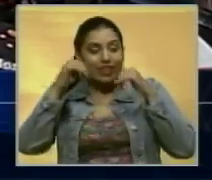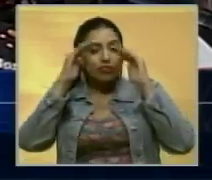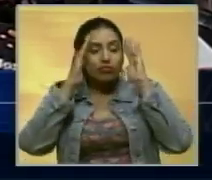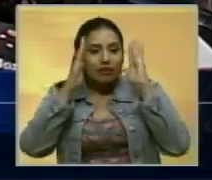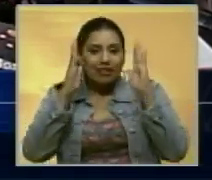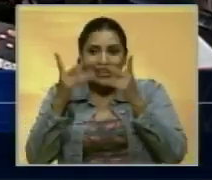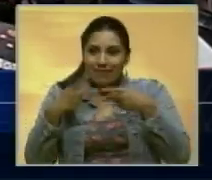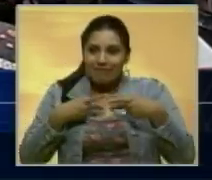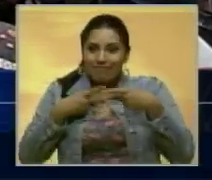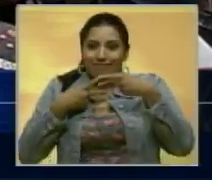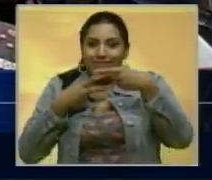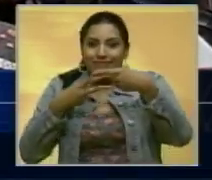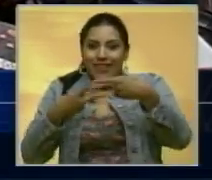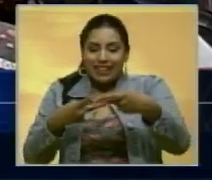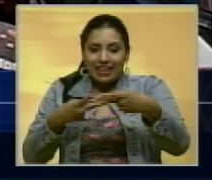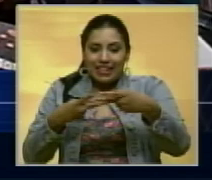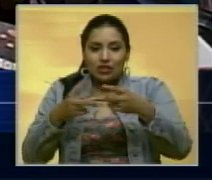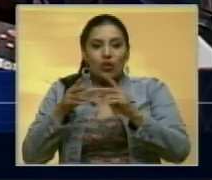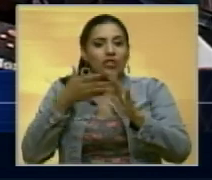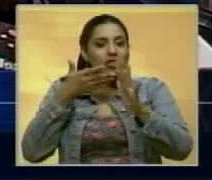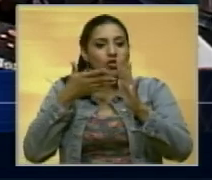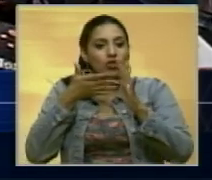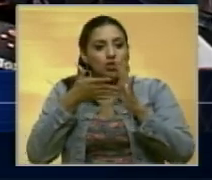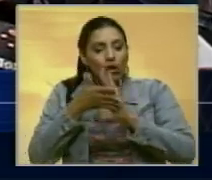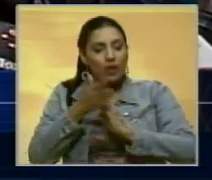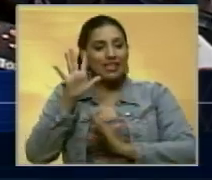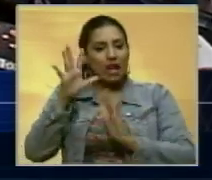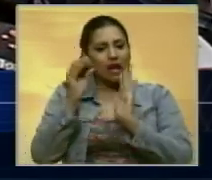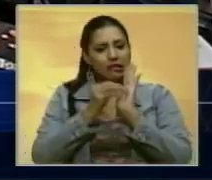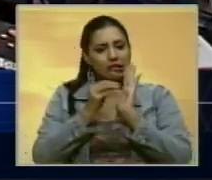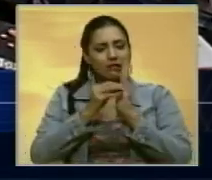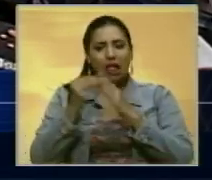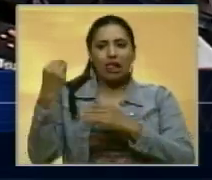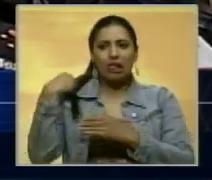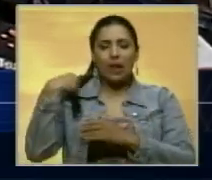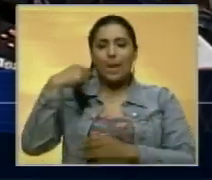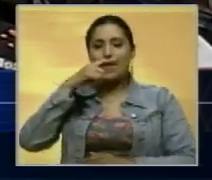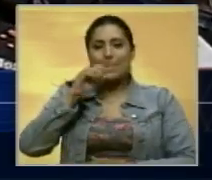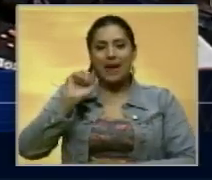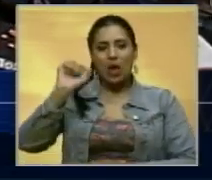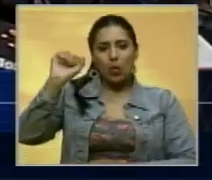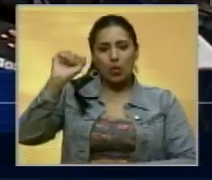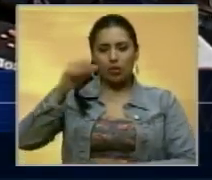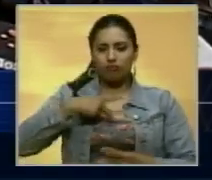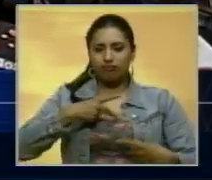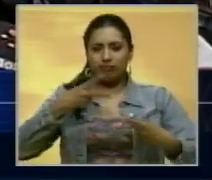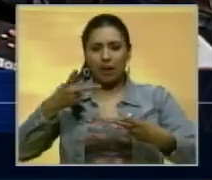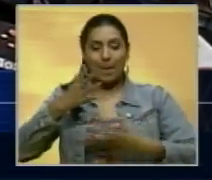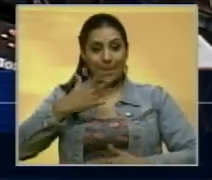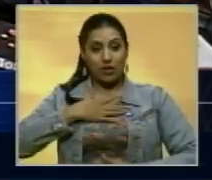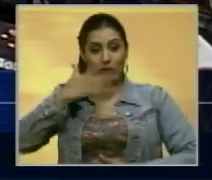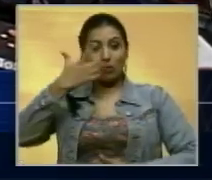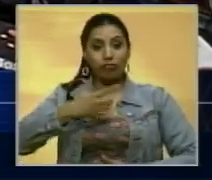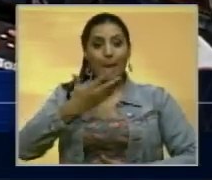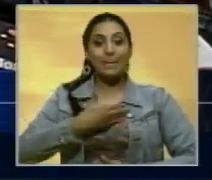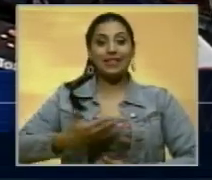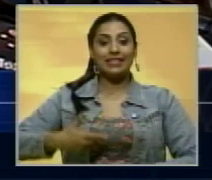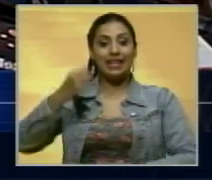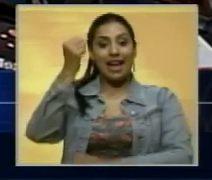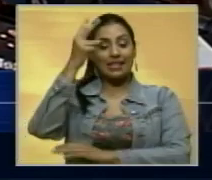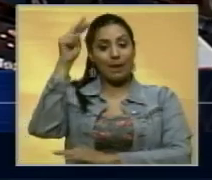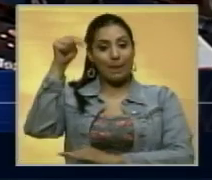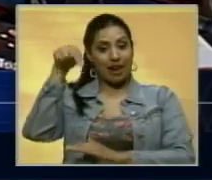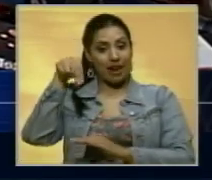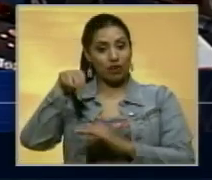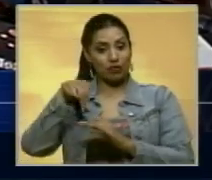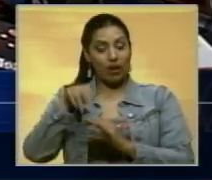invitación formulada en 5 ocasiones por el presidente Maduro para que en mi condición de presidente de la Asamblea